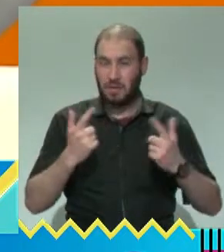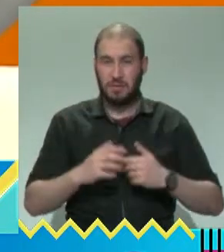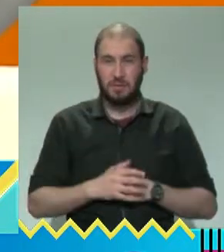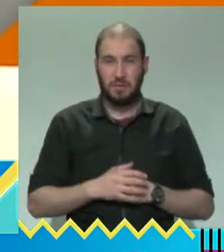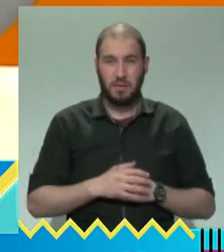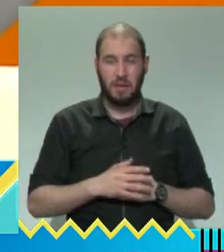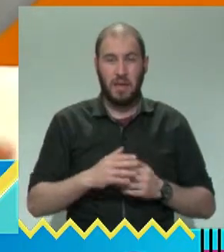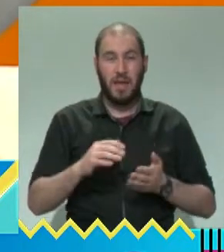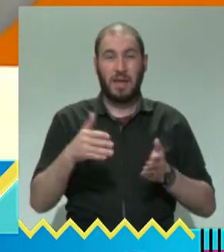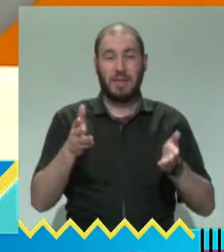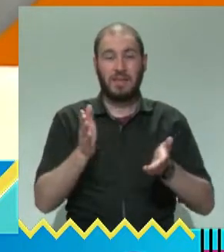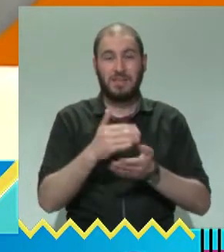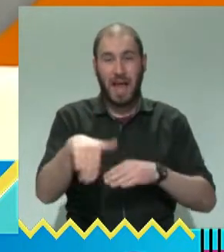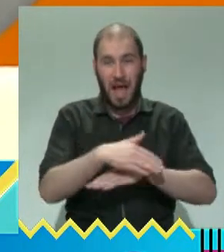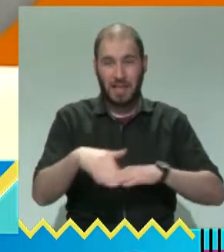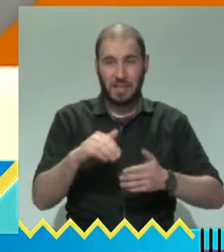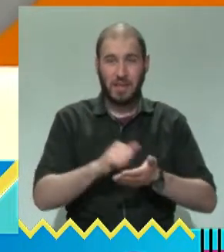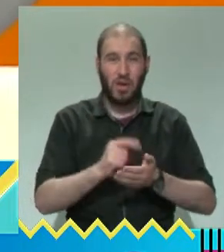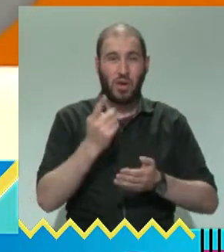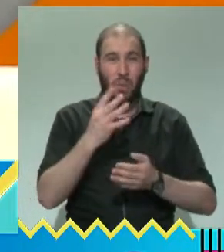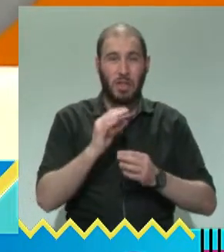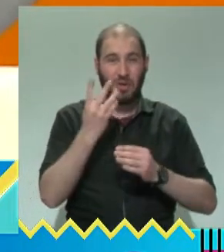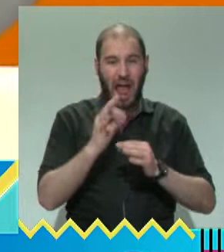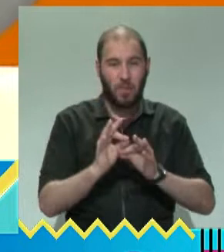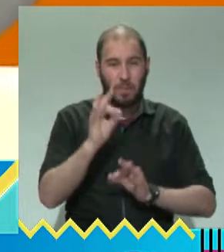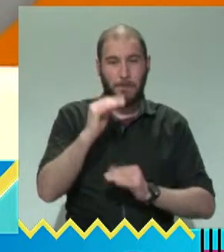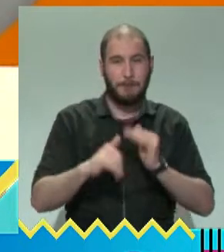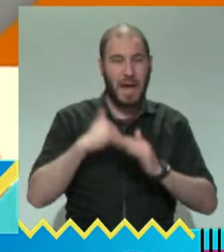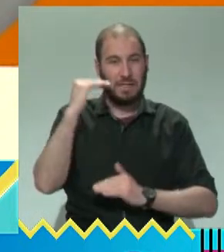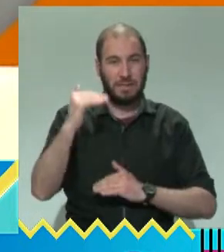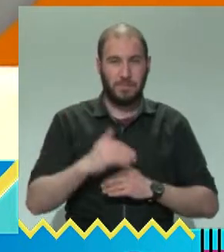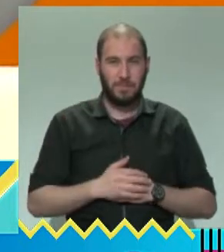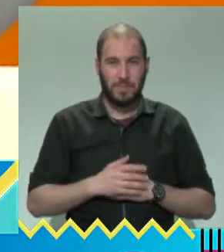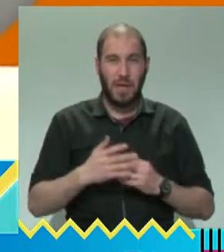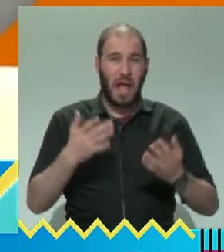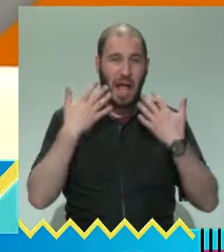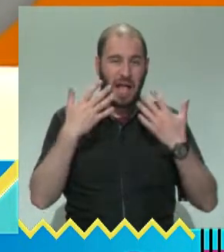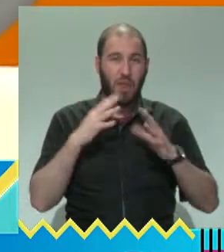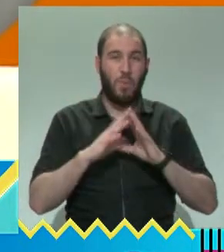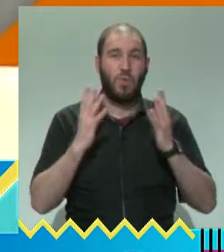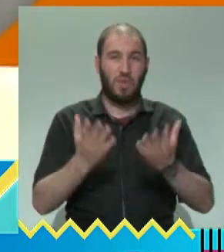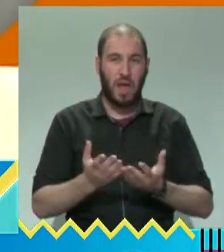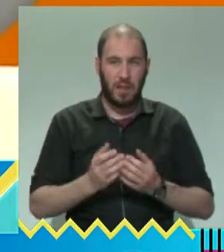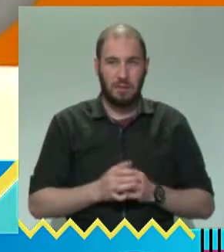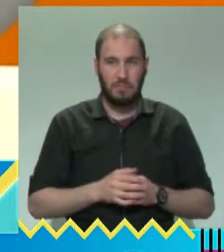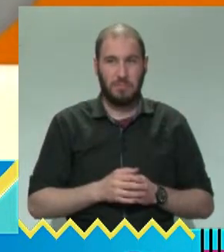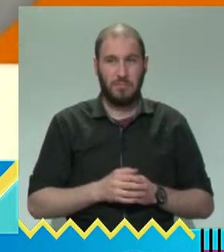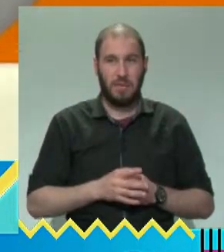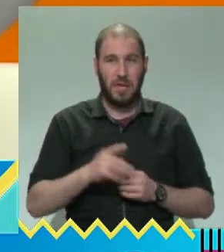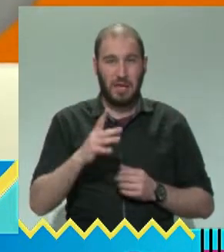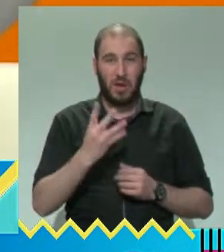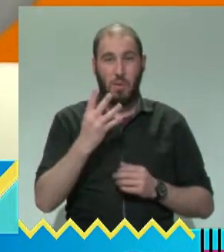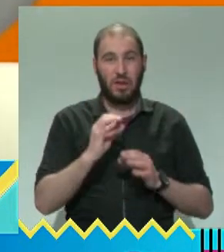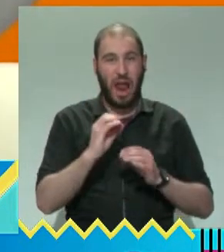el asfalto refleja hasta 4 grados más. O sea, el calentamiento global puede ser de